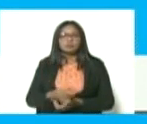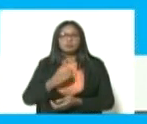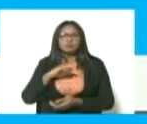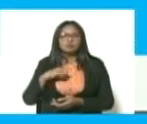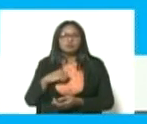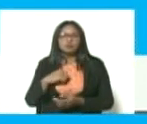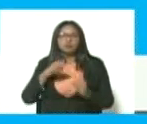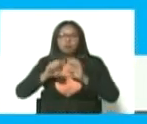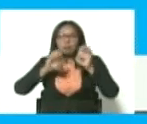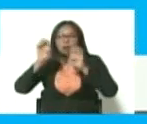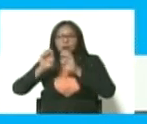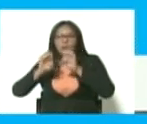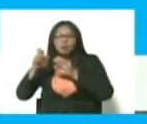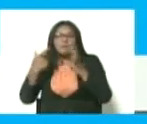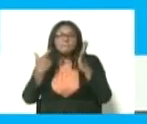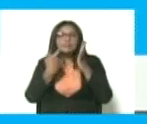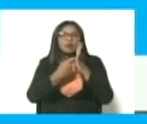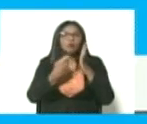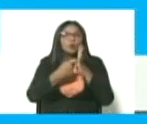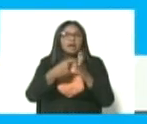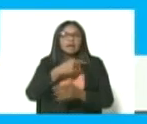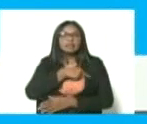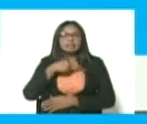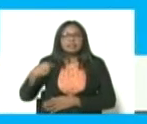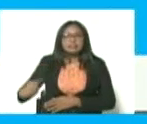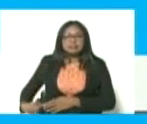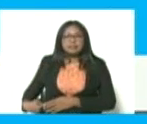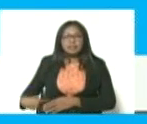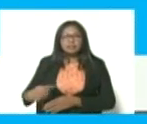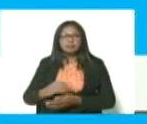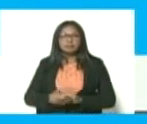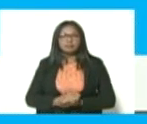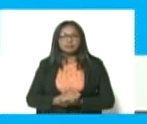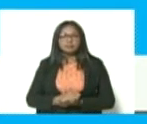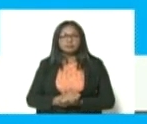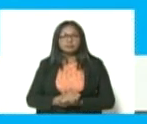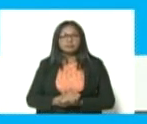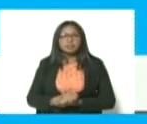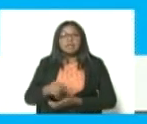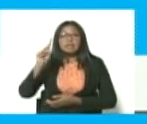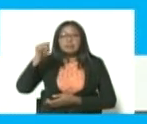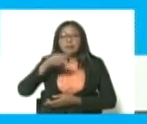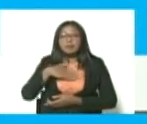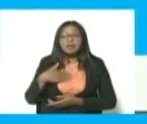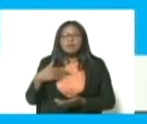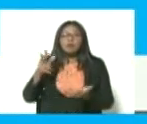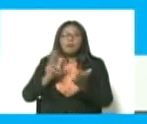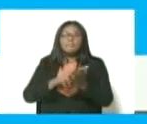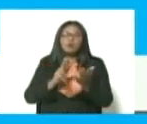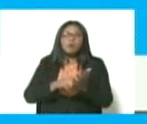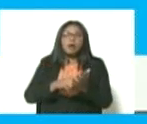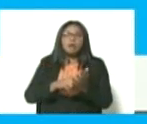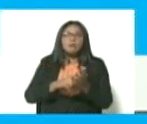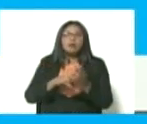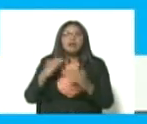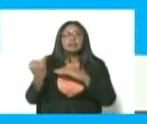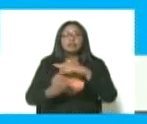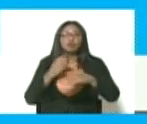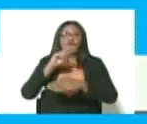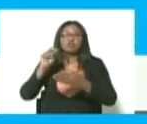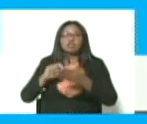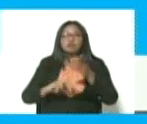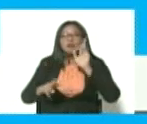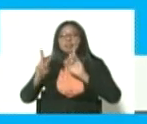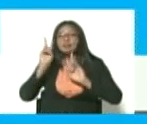vacunas chinas y es muy probable que también sean aprobadas por el Instituto Nacional de Higiene.